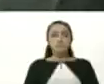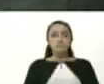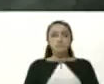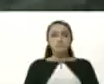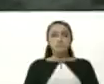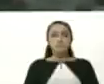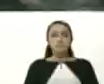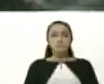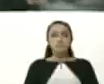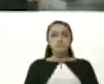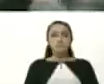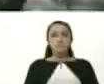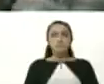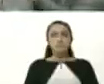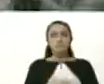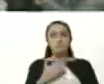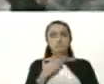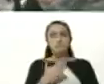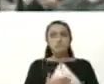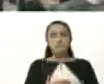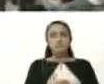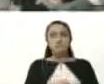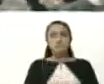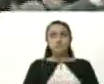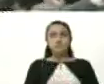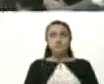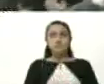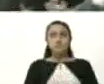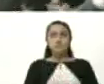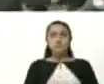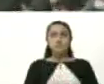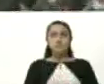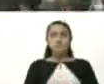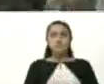Culmina su intervención el diputado Ali Alejandro Primera,